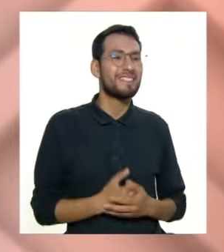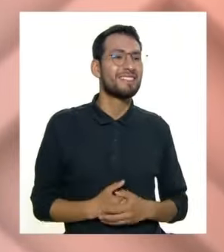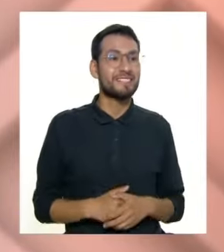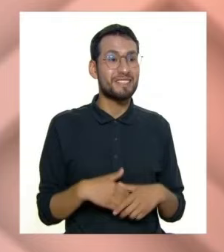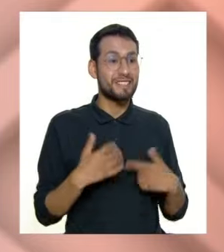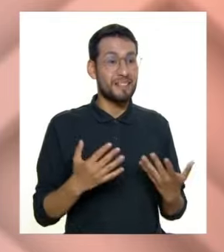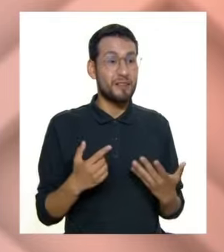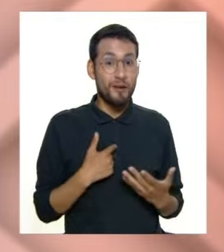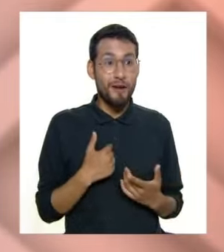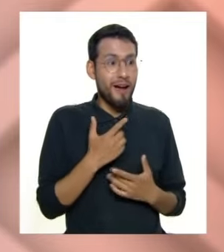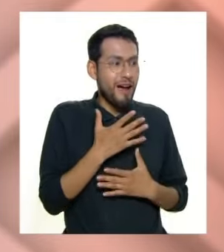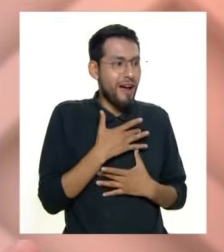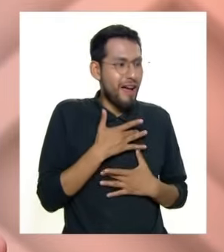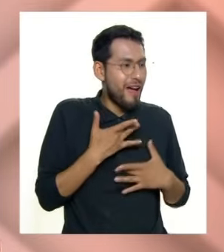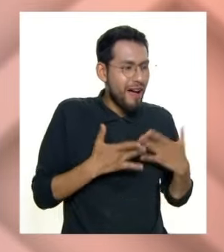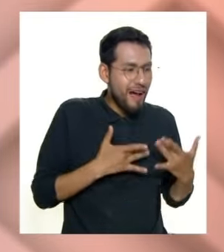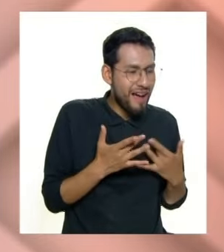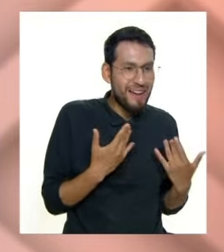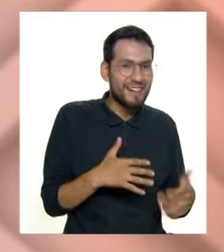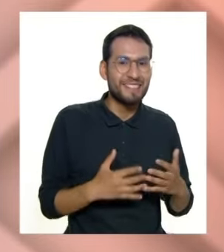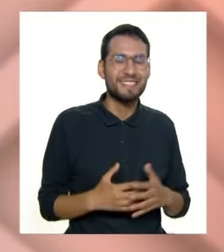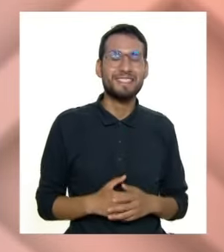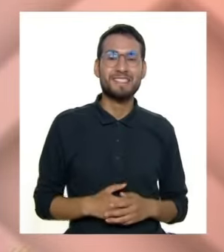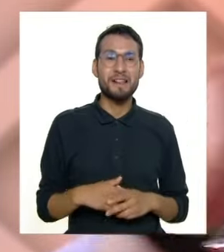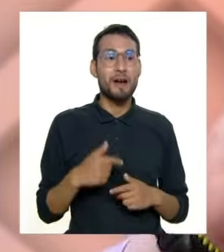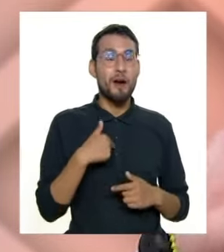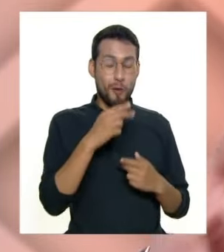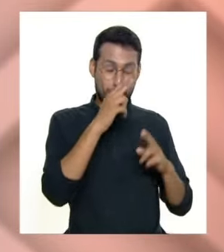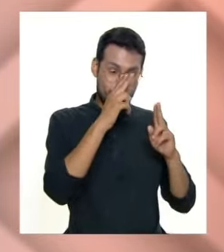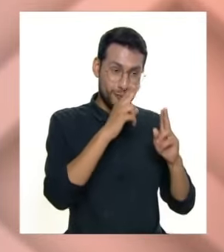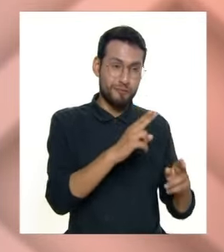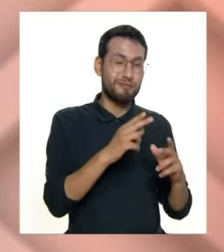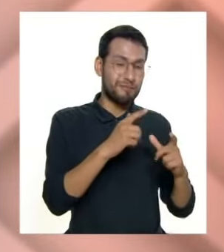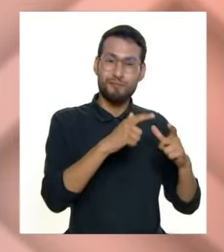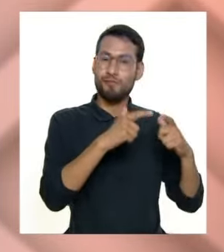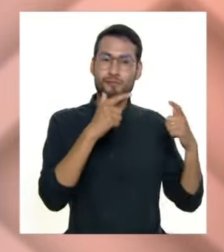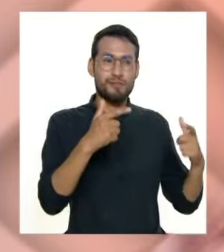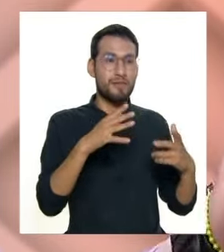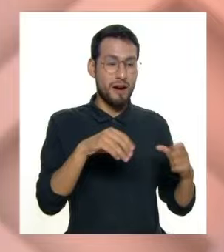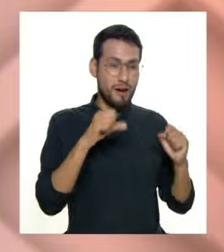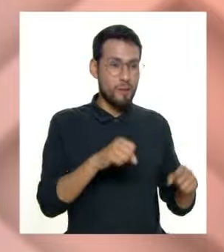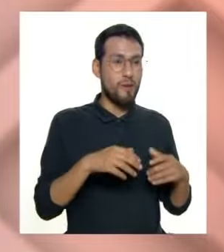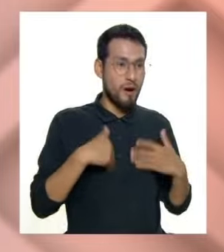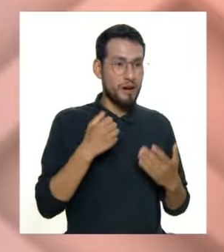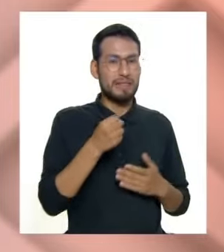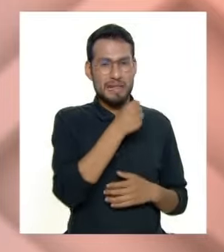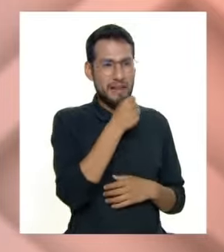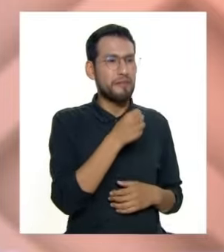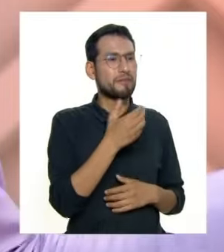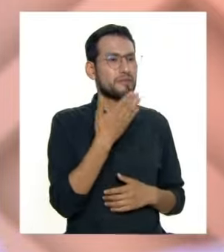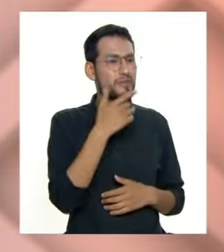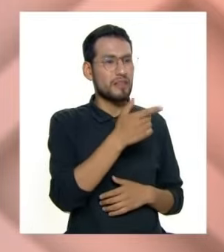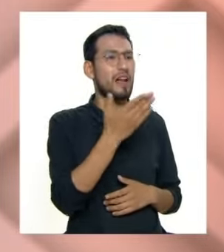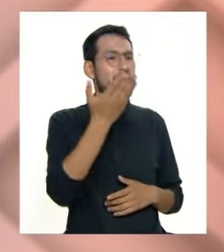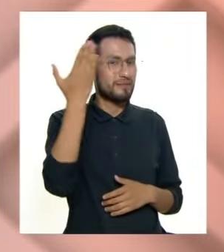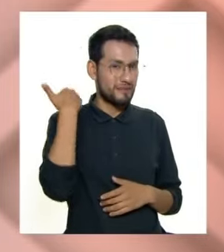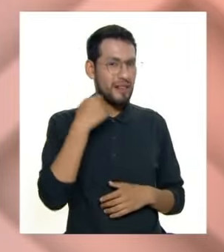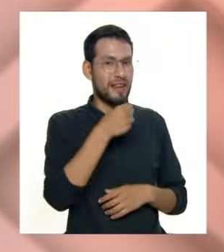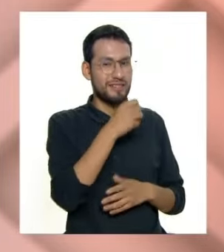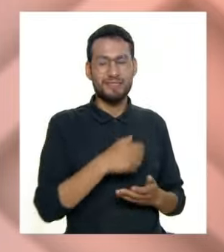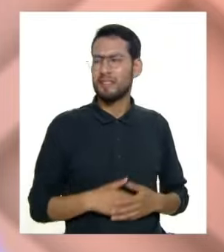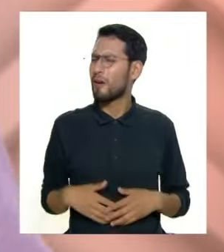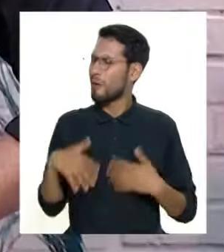me encantó, es decir, y siento un honor enorme poder interpretar lo que en un día él interpretó, ¿no?